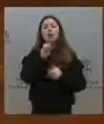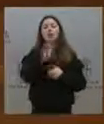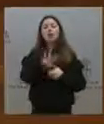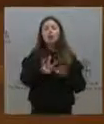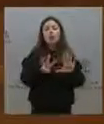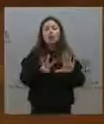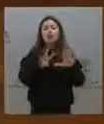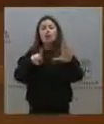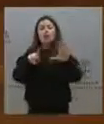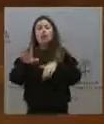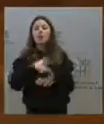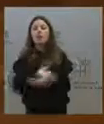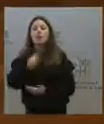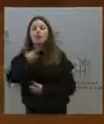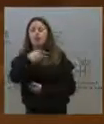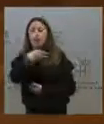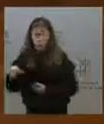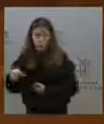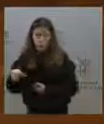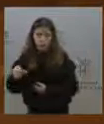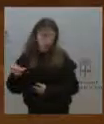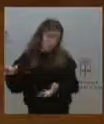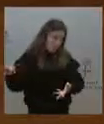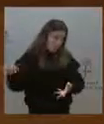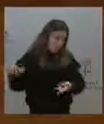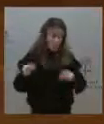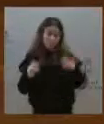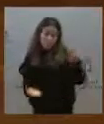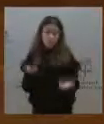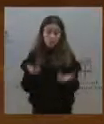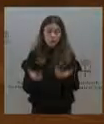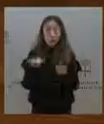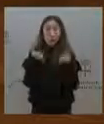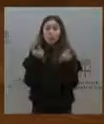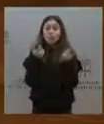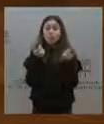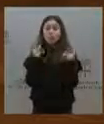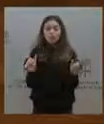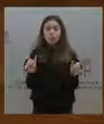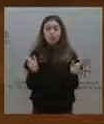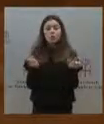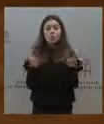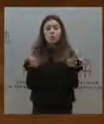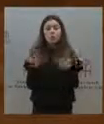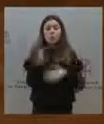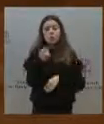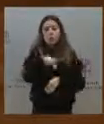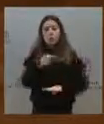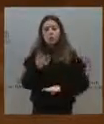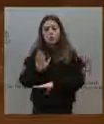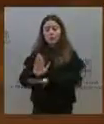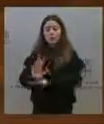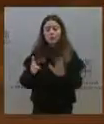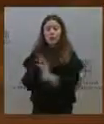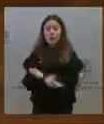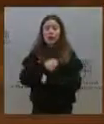nos conciliara estas dos cifras, teniendo en cuenta que las cuentas, además, que presentan, están y seguirán estando en déficit. La